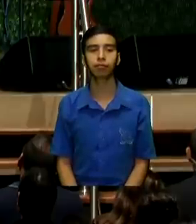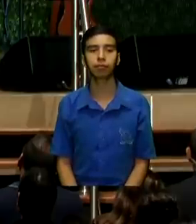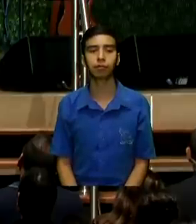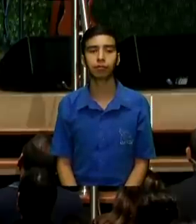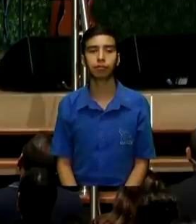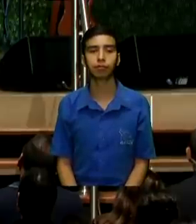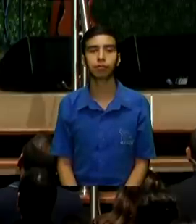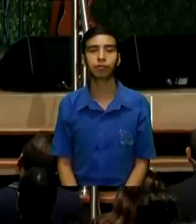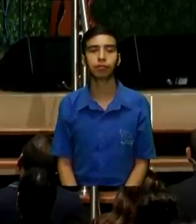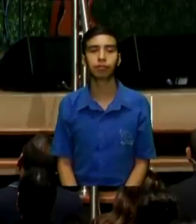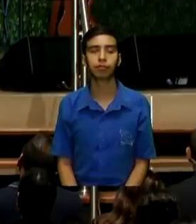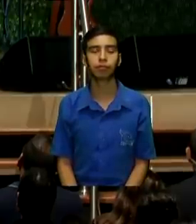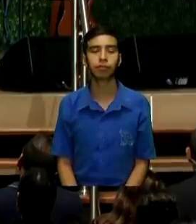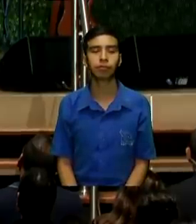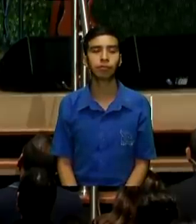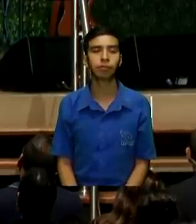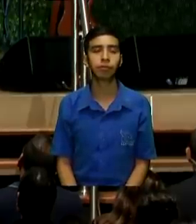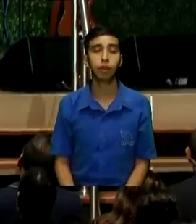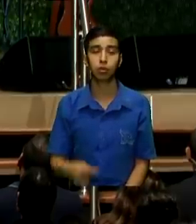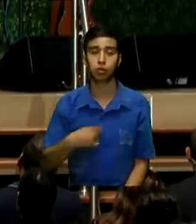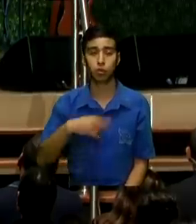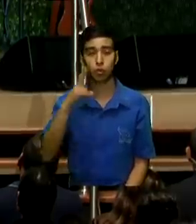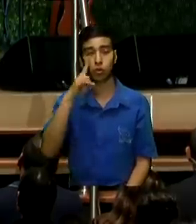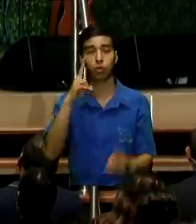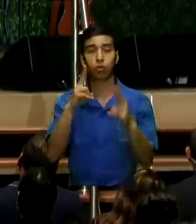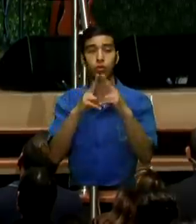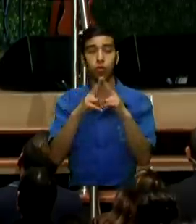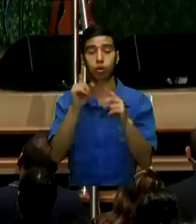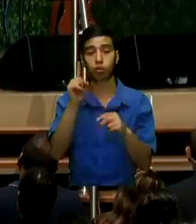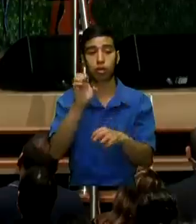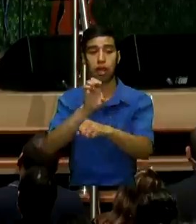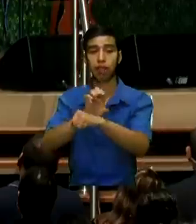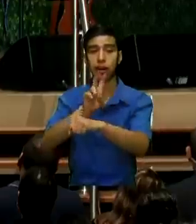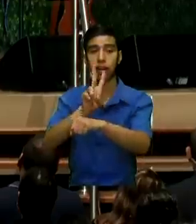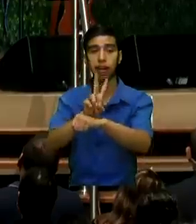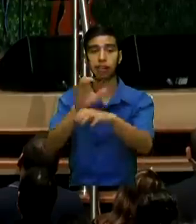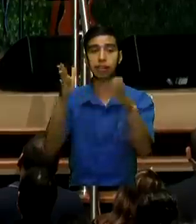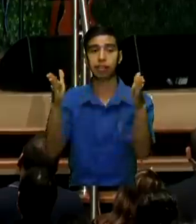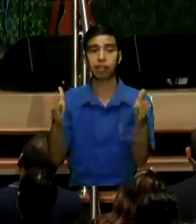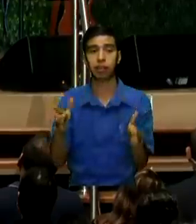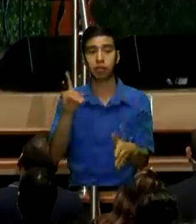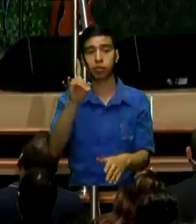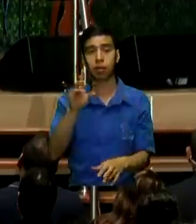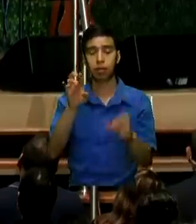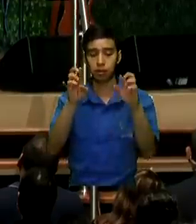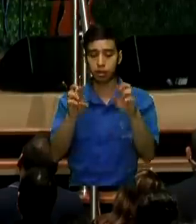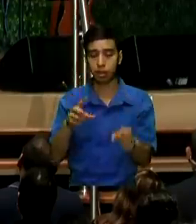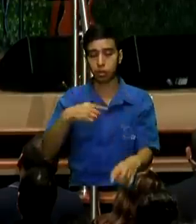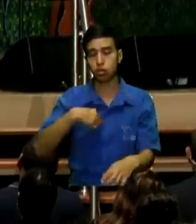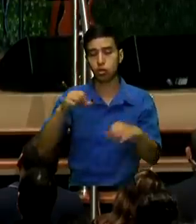Mire, yo conocí a un evangelista que era uno de los hombres que yo más admiraba.